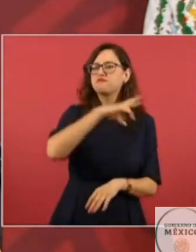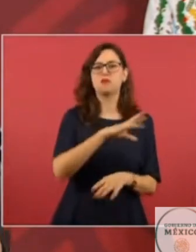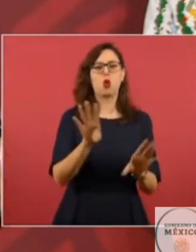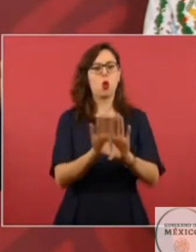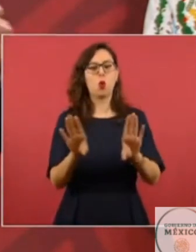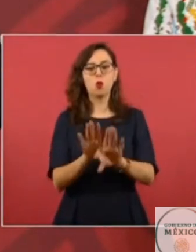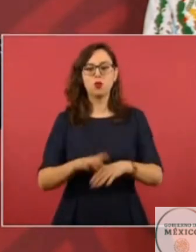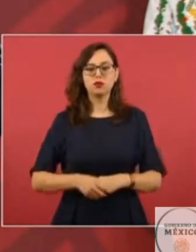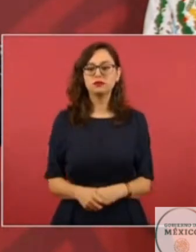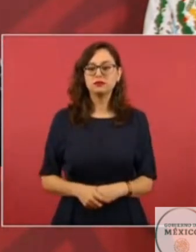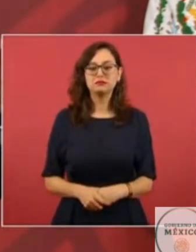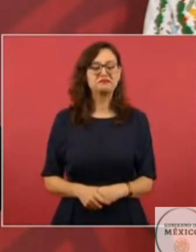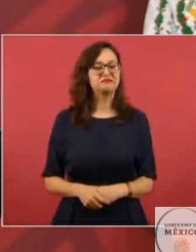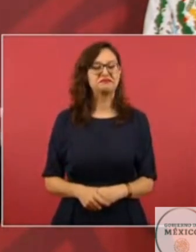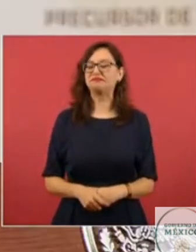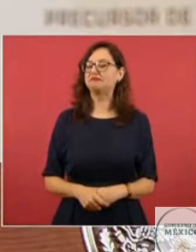No, pero están